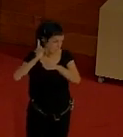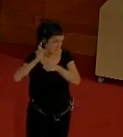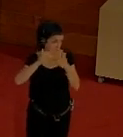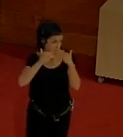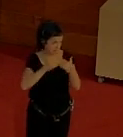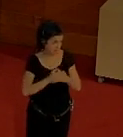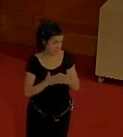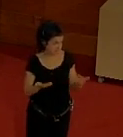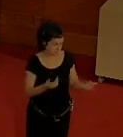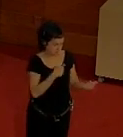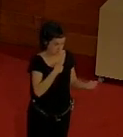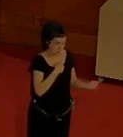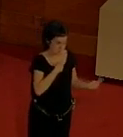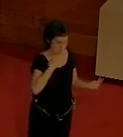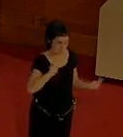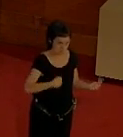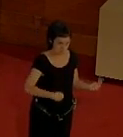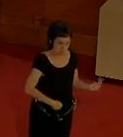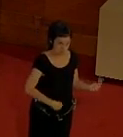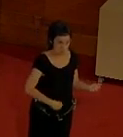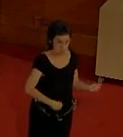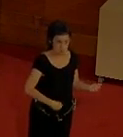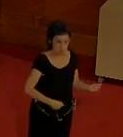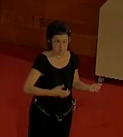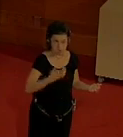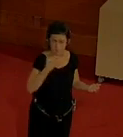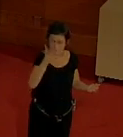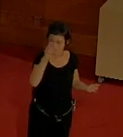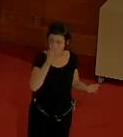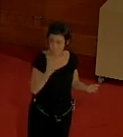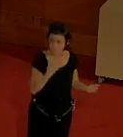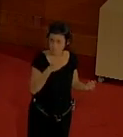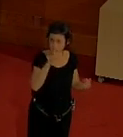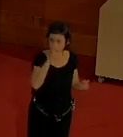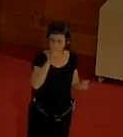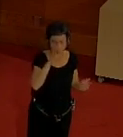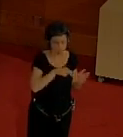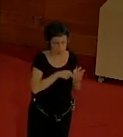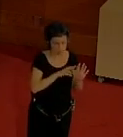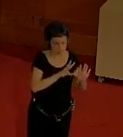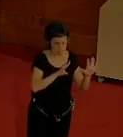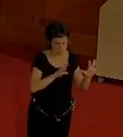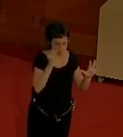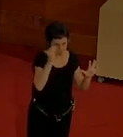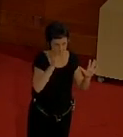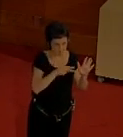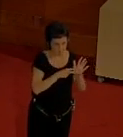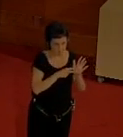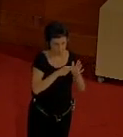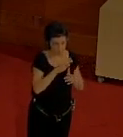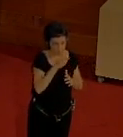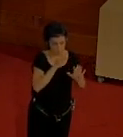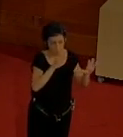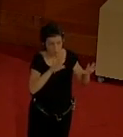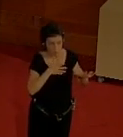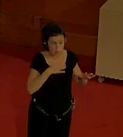cuando China si no recuerdo mal en el año 2008 creo que fue en el 2008 pero puedo equivocarme en la